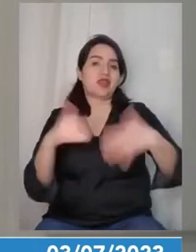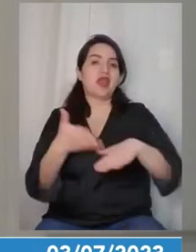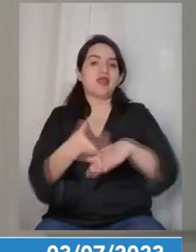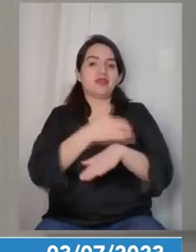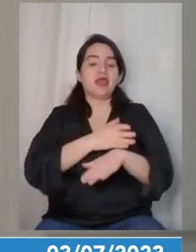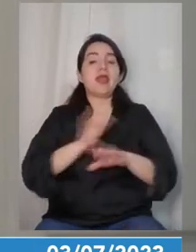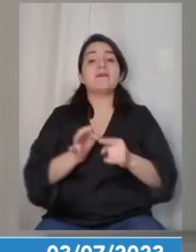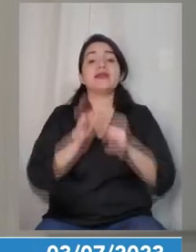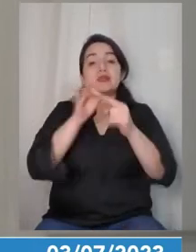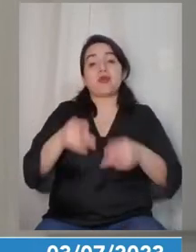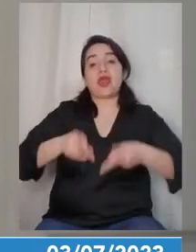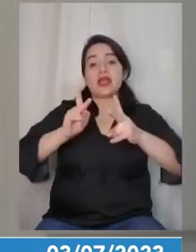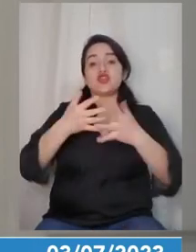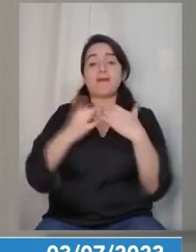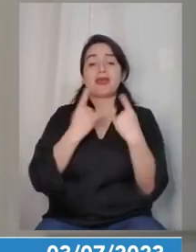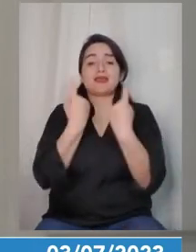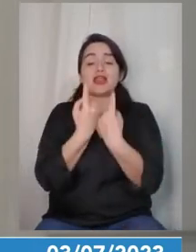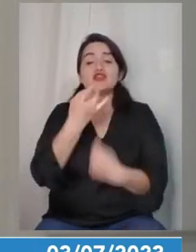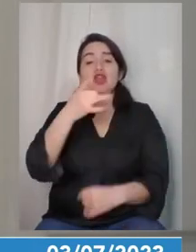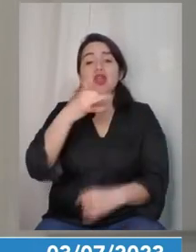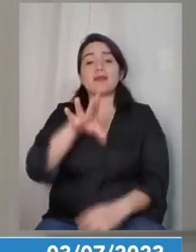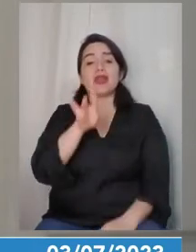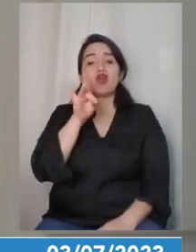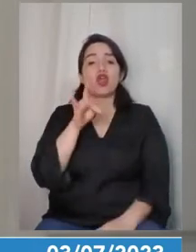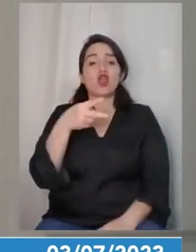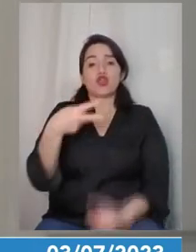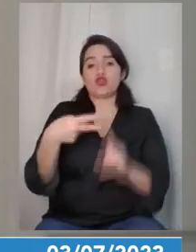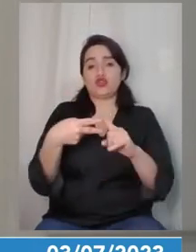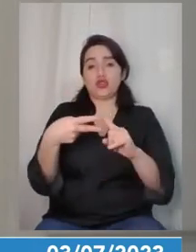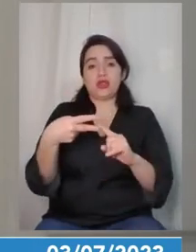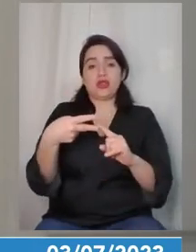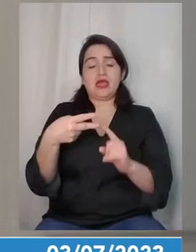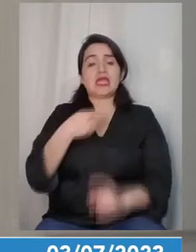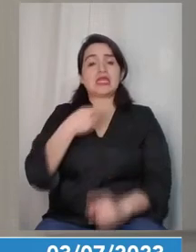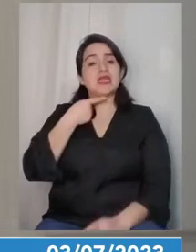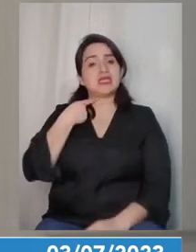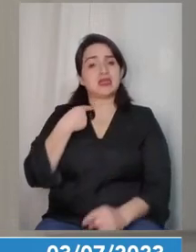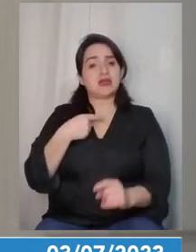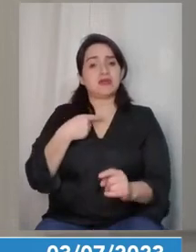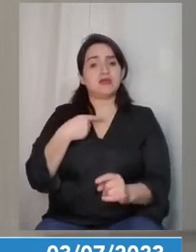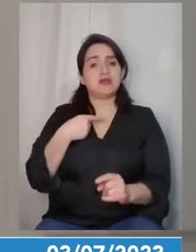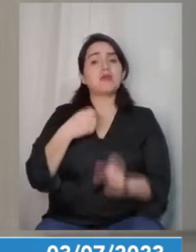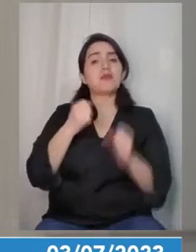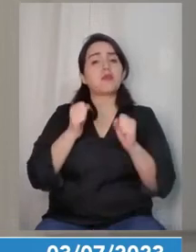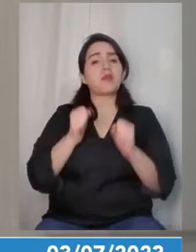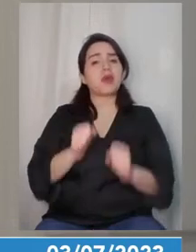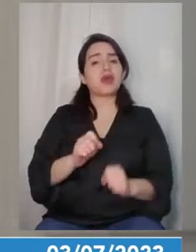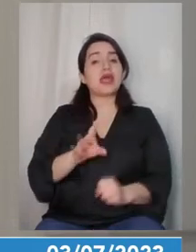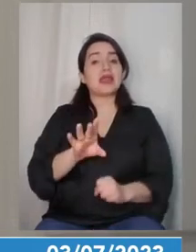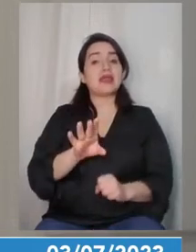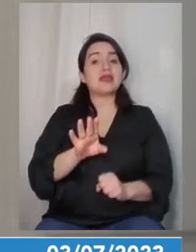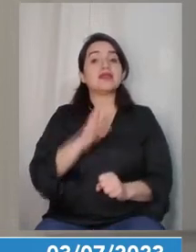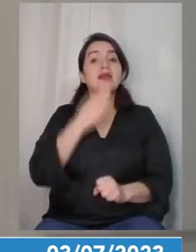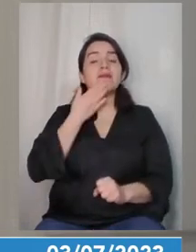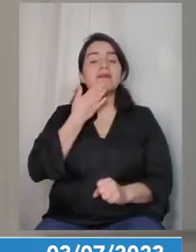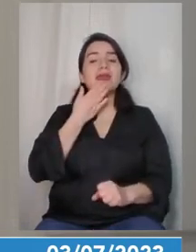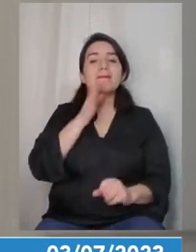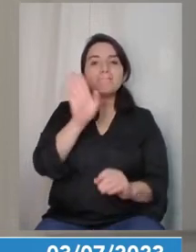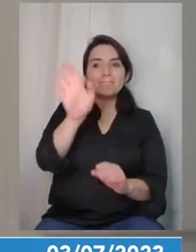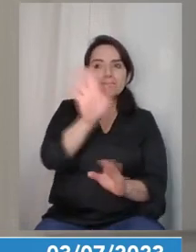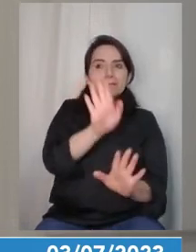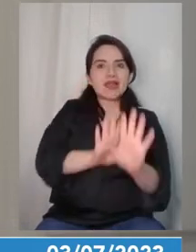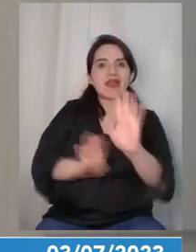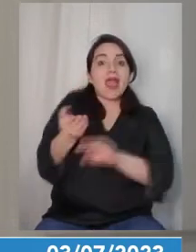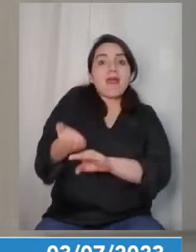solamente recogidos dos y que sería interesante si es que se puede recoger al menos el preventivo, que es el gran paraguas de todo lo que se hace de gestión